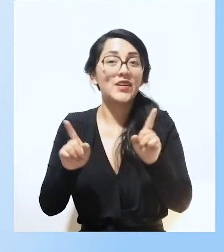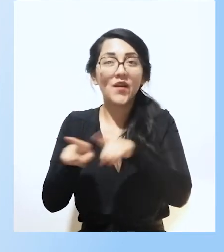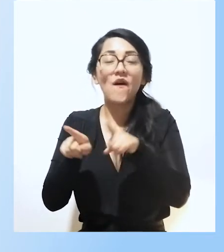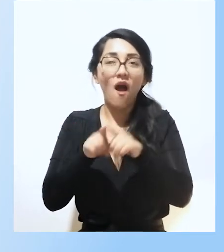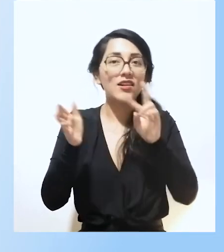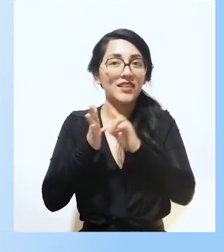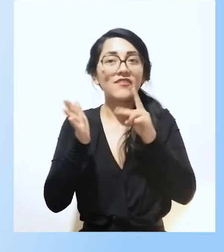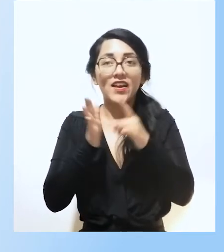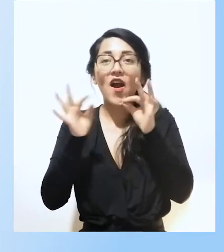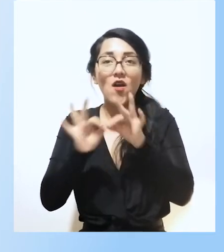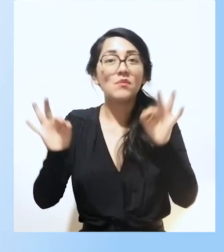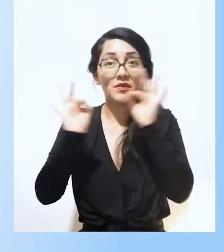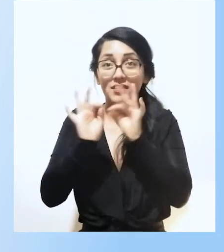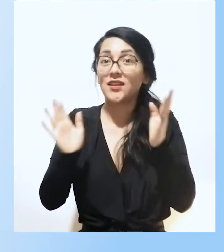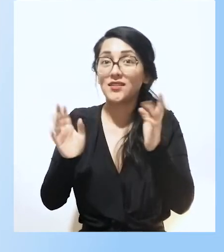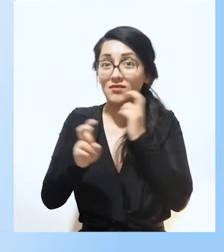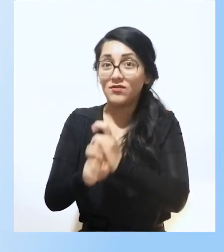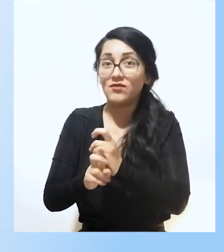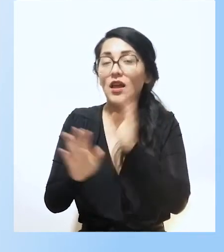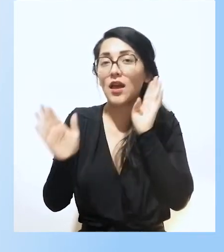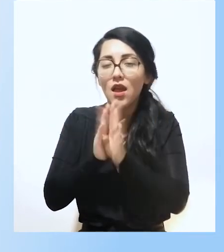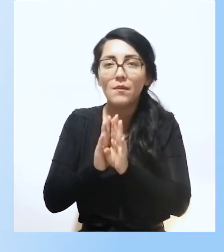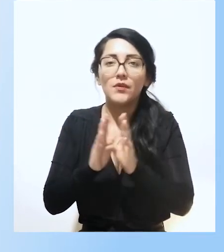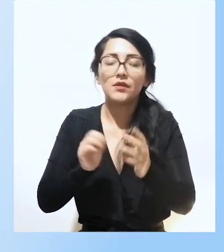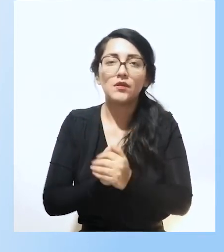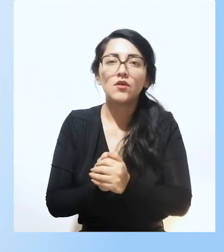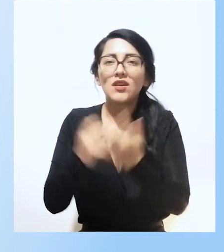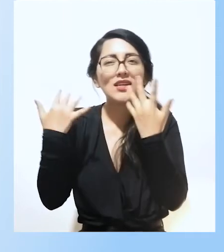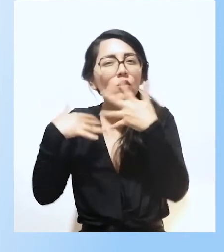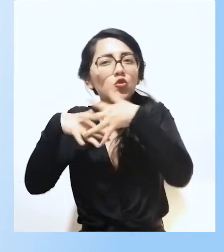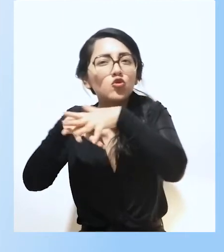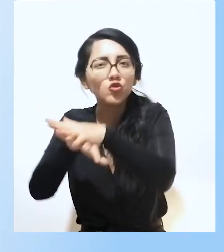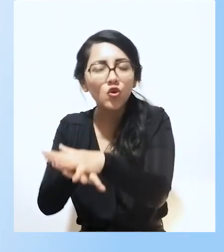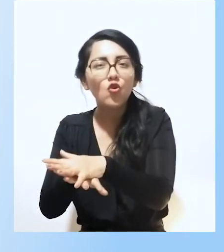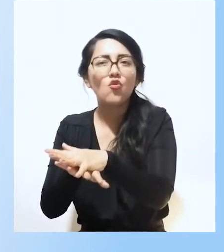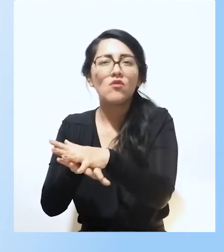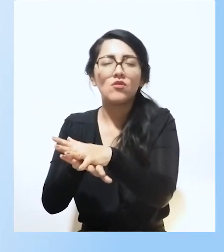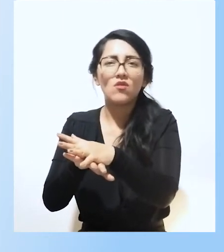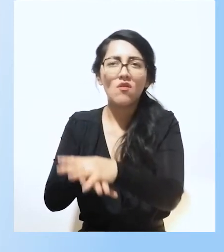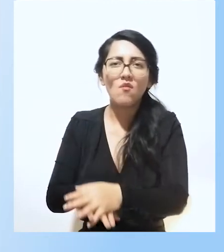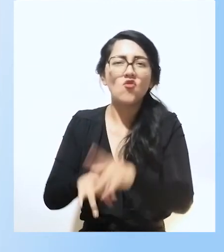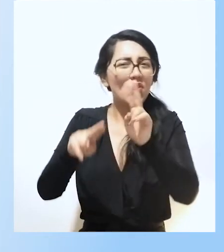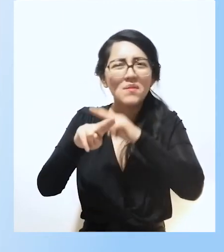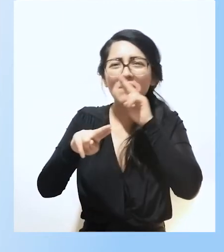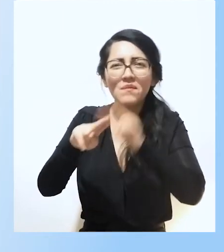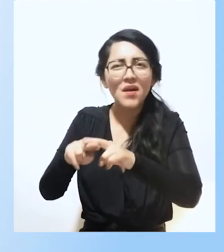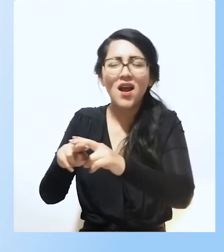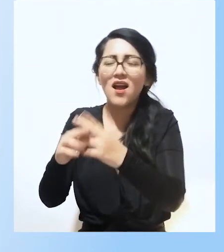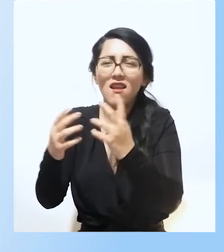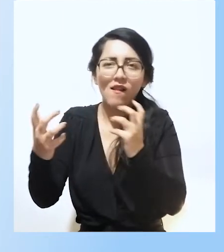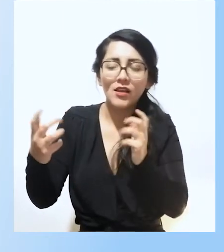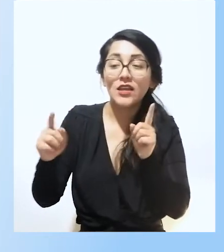significado e importancia, como son la normalización, la inclusión, la personalización de la